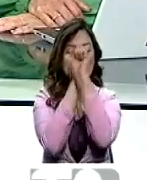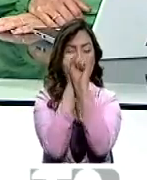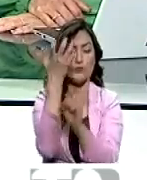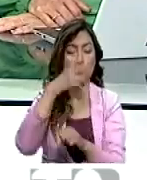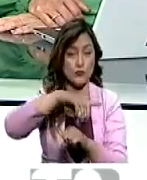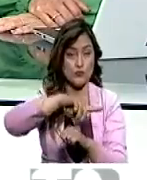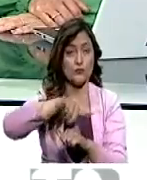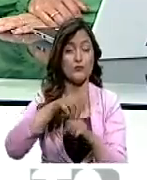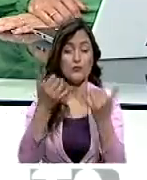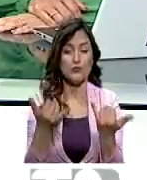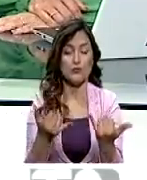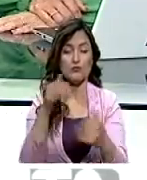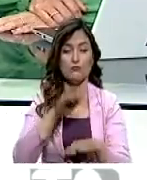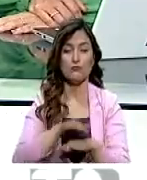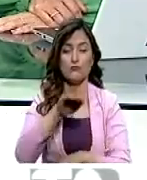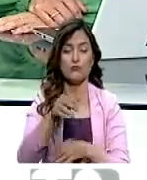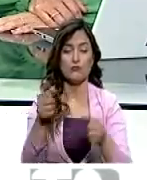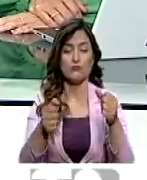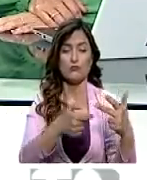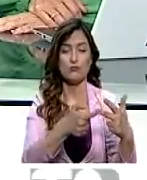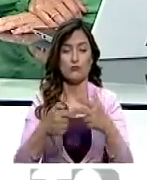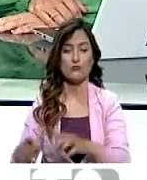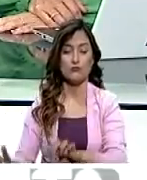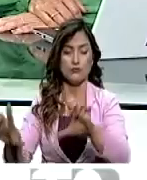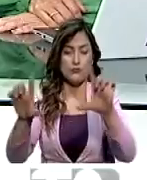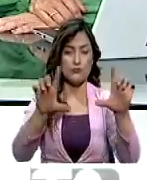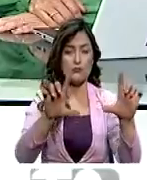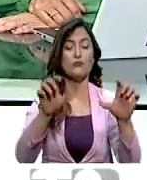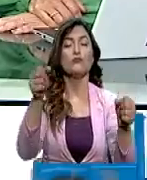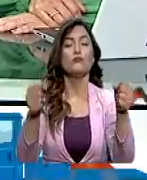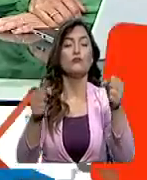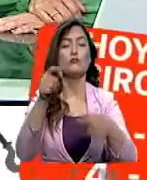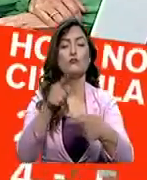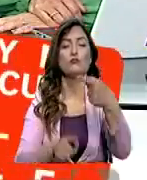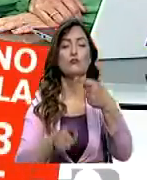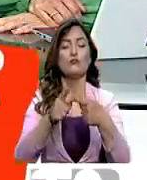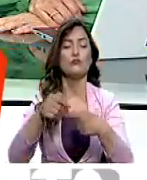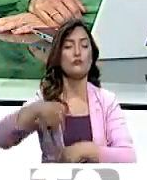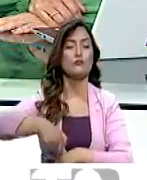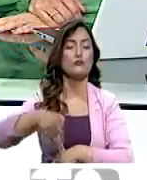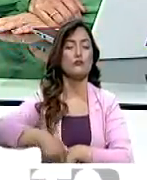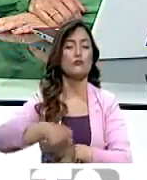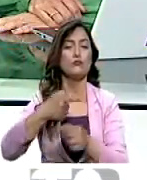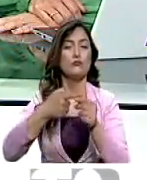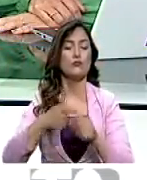6:15 a.m. En este momento llamamos a la Wincha de Teleamazonas para recordarles que vehículos no pueden circular este día en la capital. Ya la tenemos. Hoy